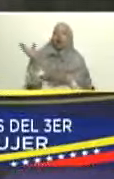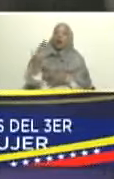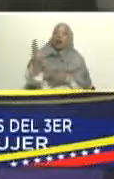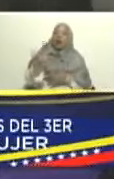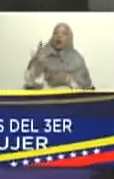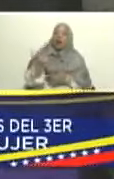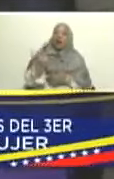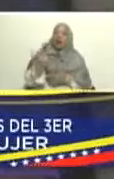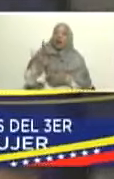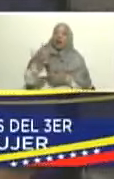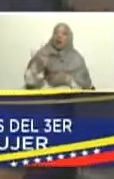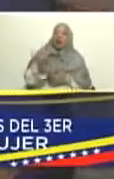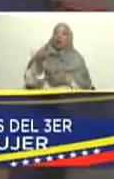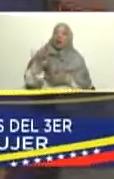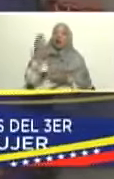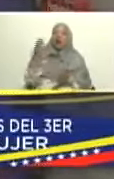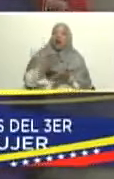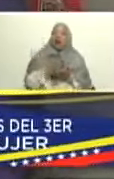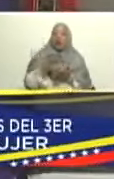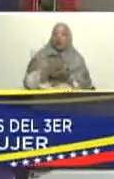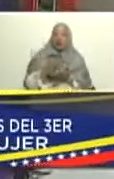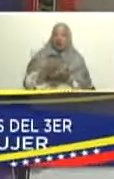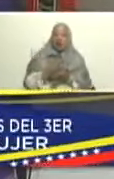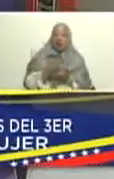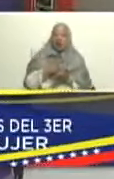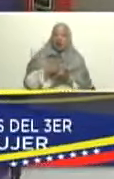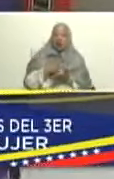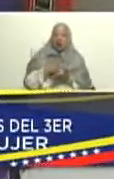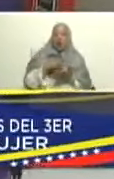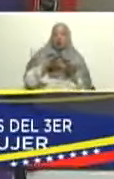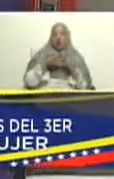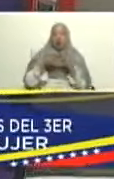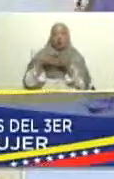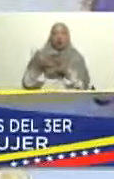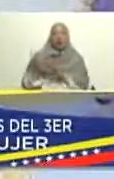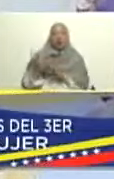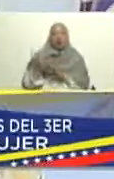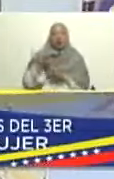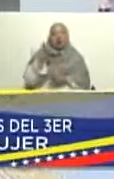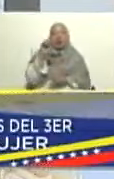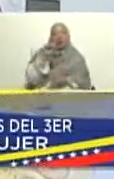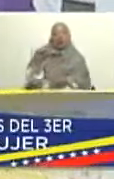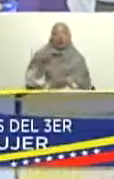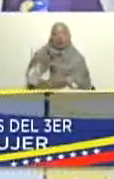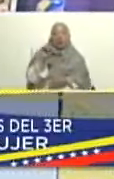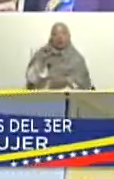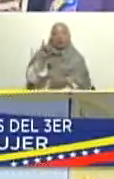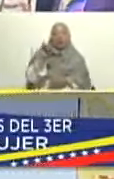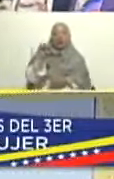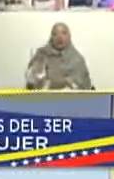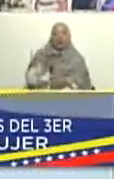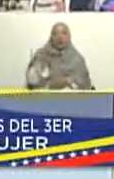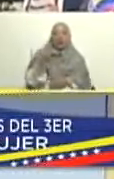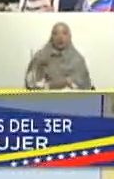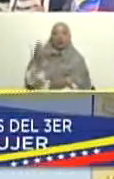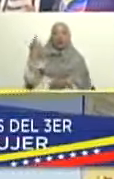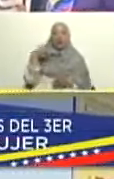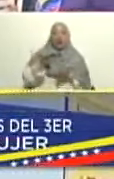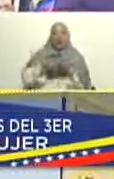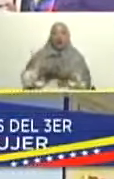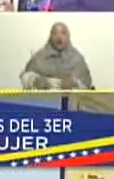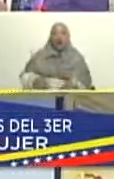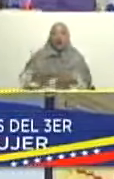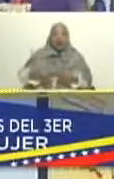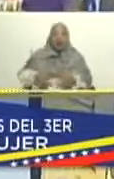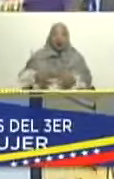de Catia. Catia. Barrio Isaías Medina, Angarita. Isaías Medina. Silvia vivía por ahí cerca. Ajá, Silvia se crió